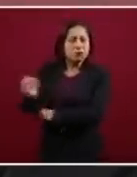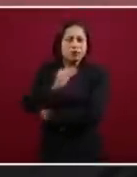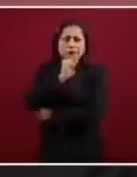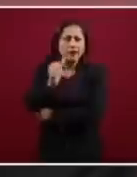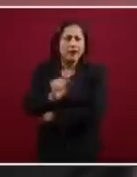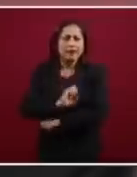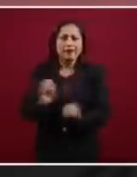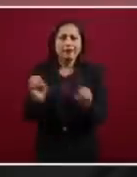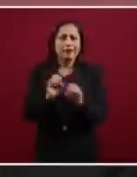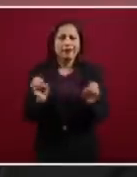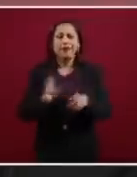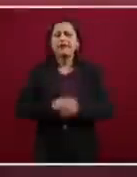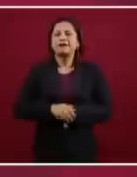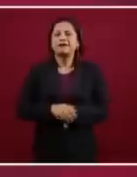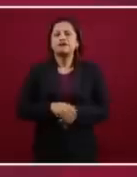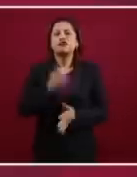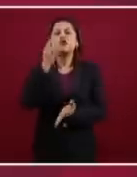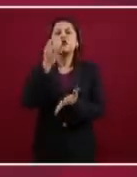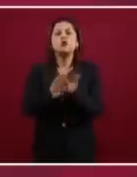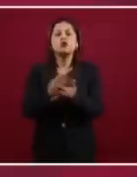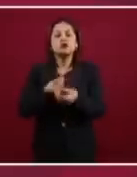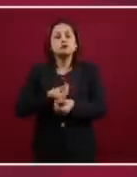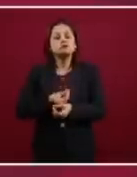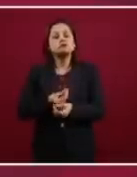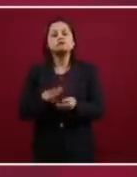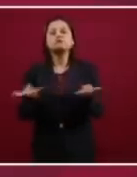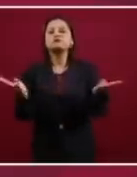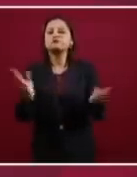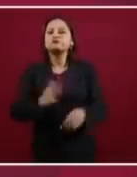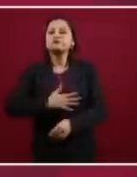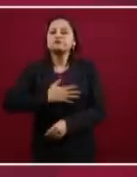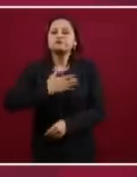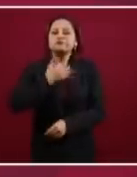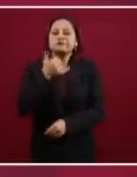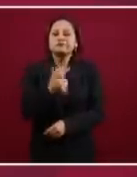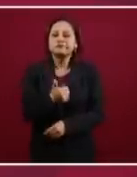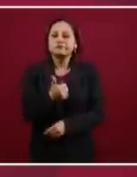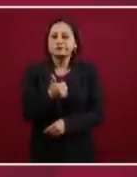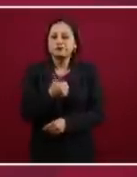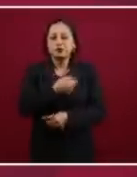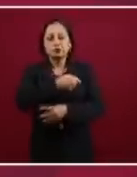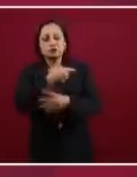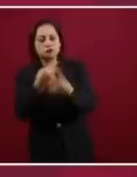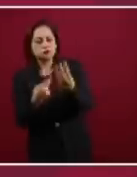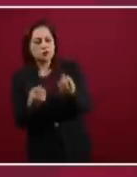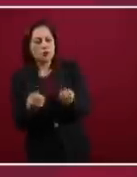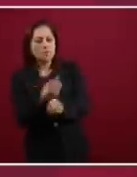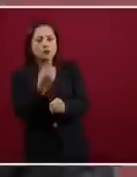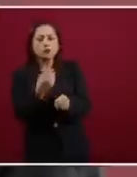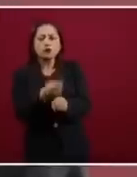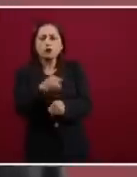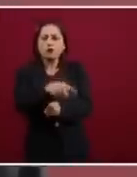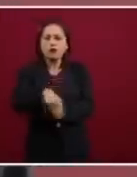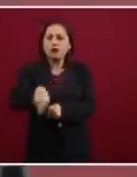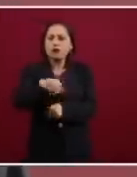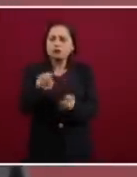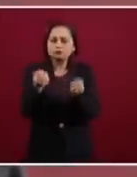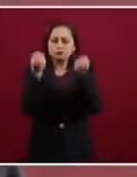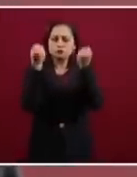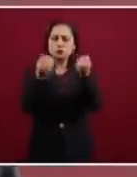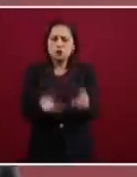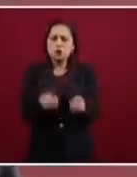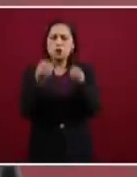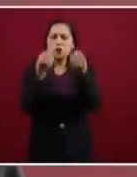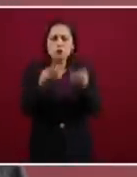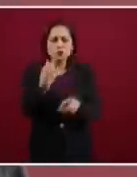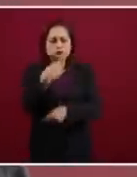ofreciendo bienestar opciones alternativas mejorar las condiciones de vida las